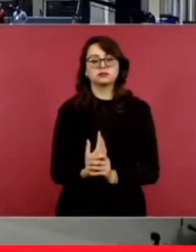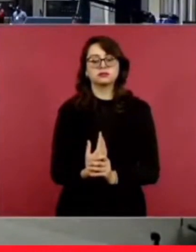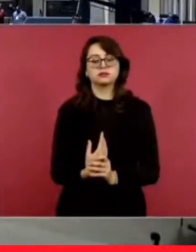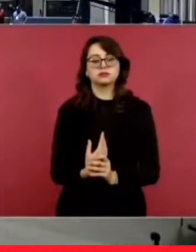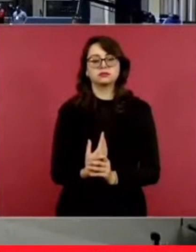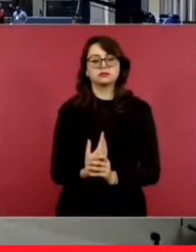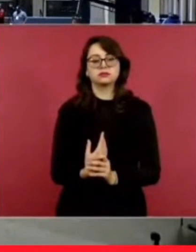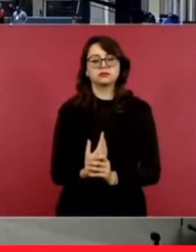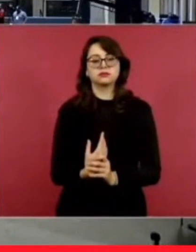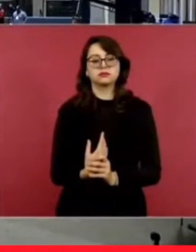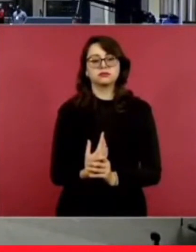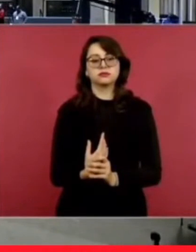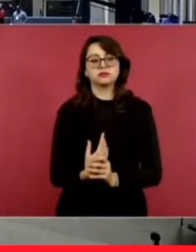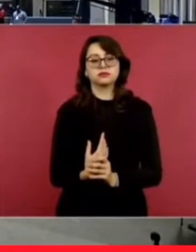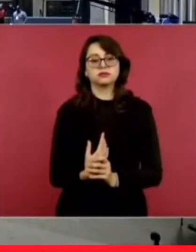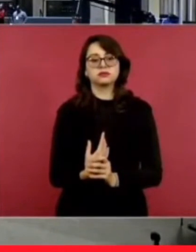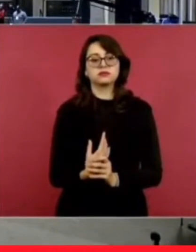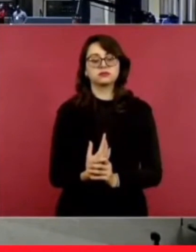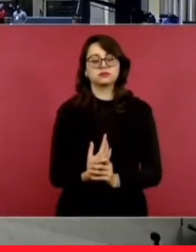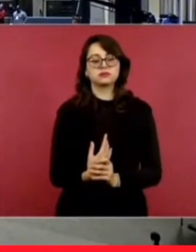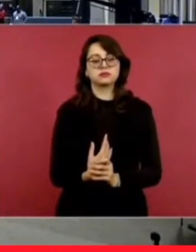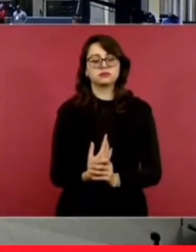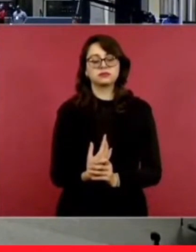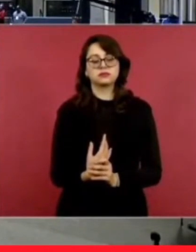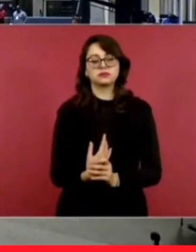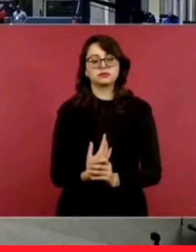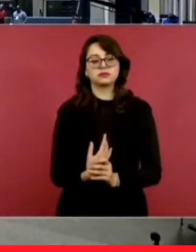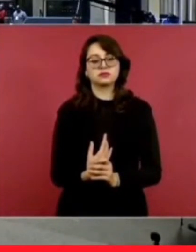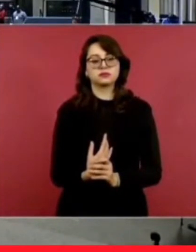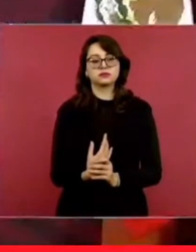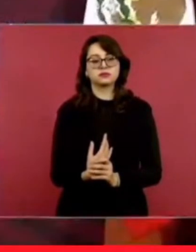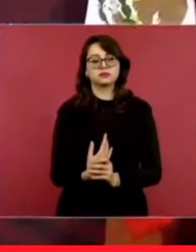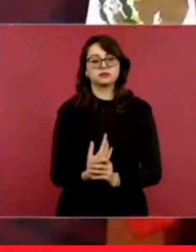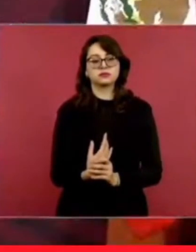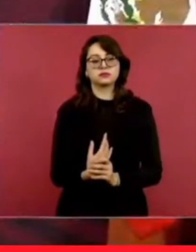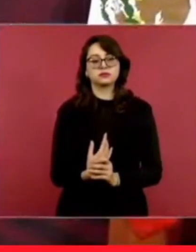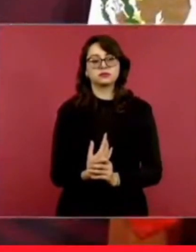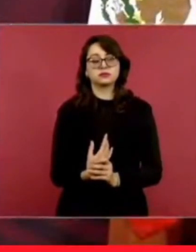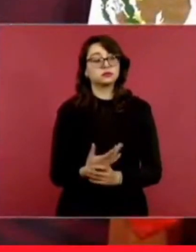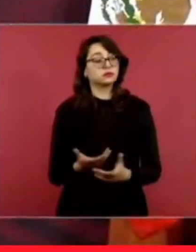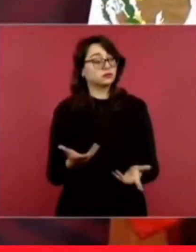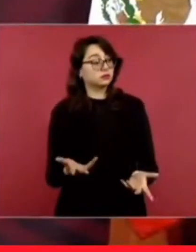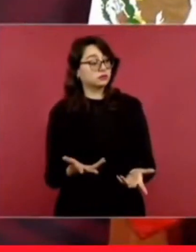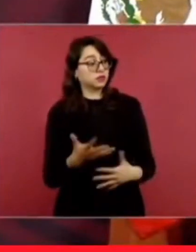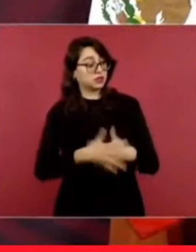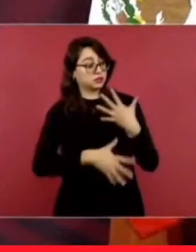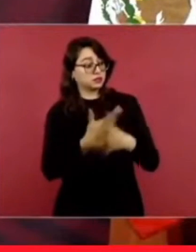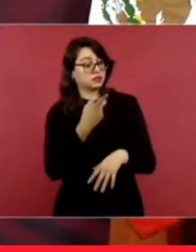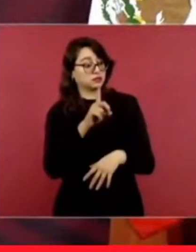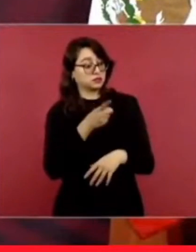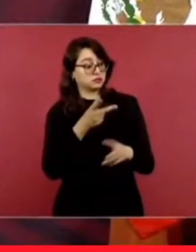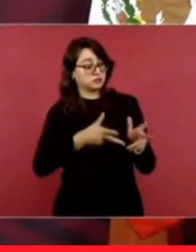¿Y si vamos a inaugurar el tramo de Palenque a Cancún el 15?